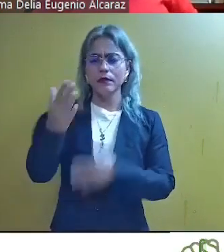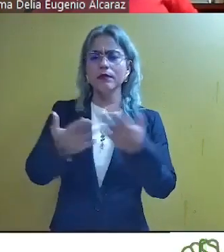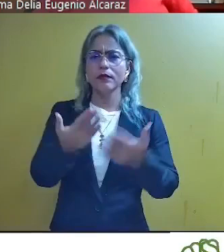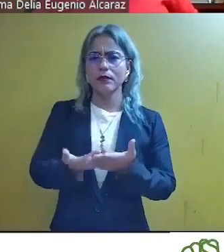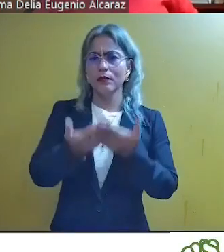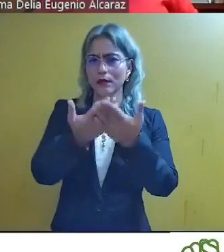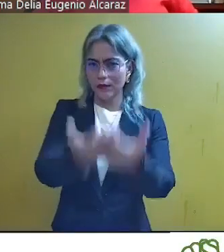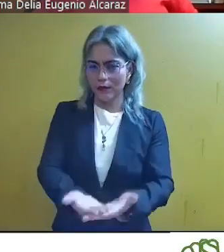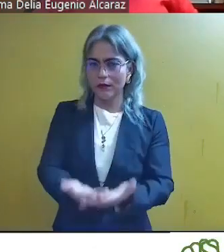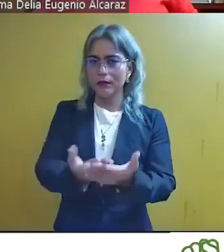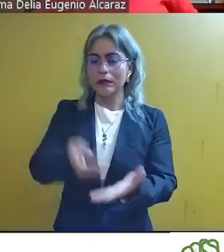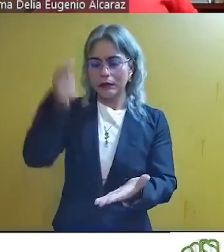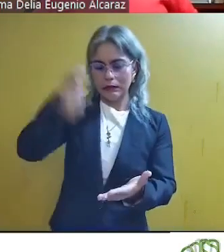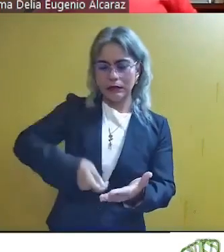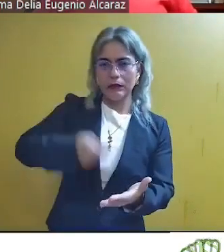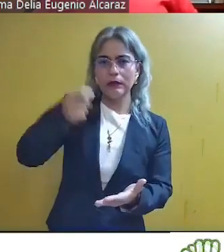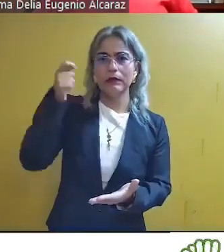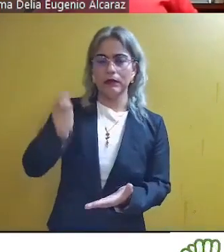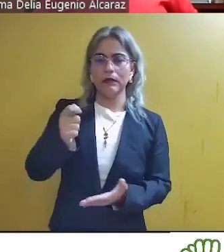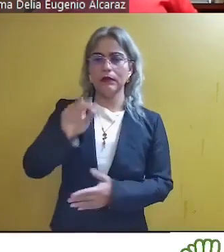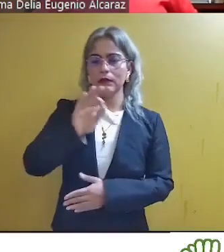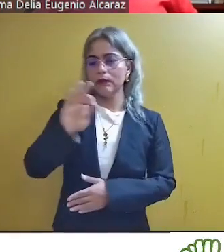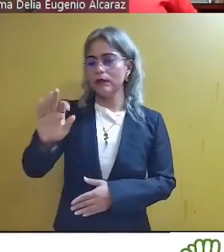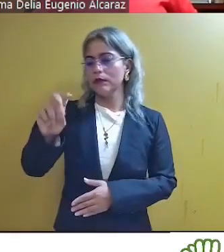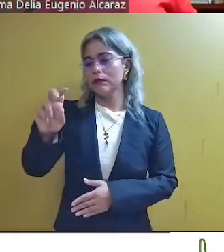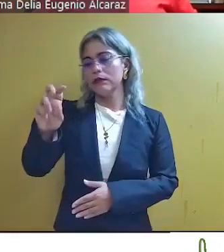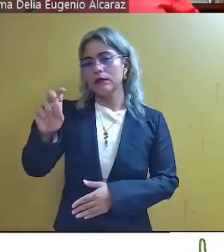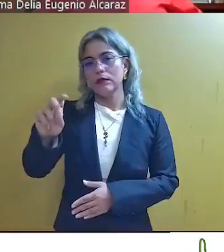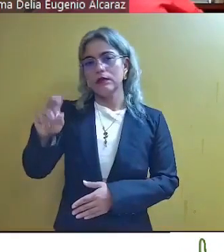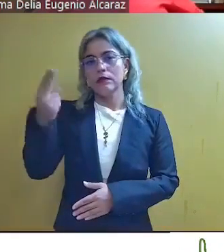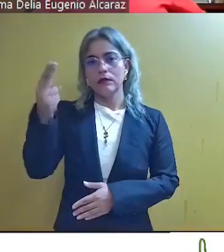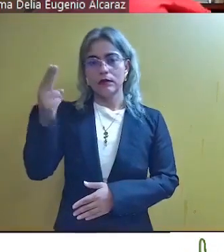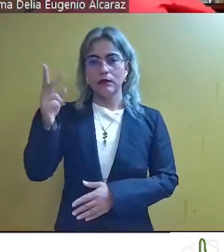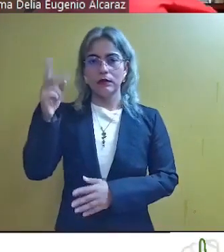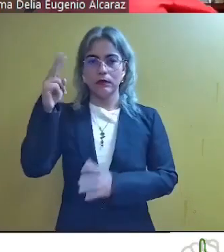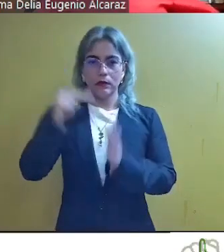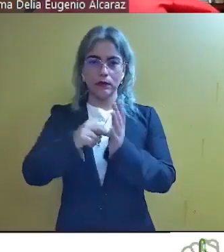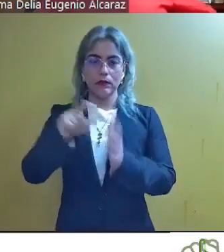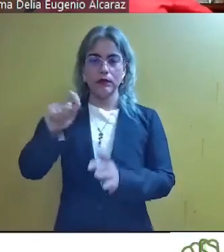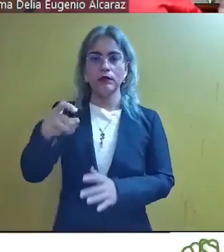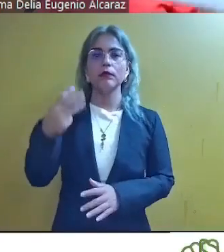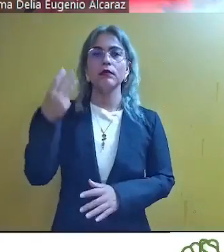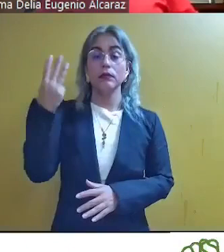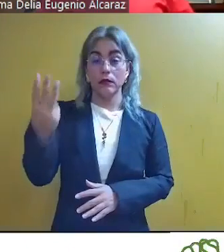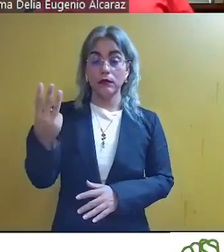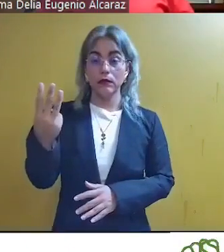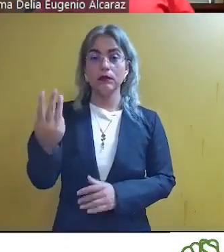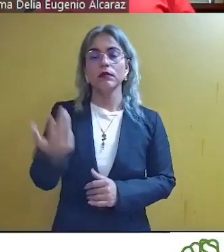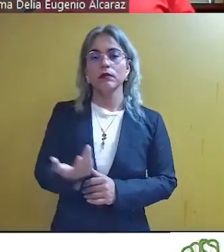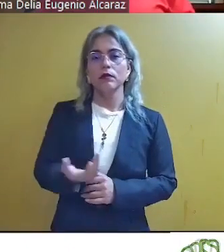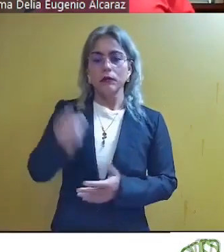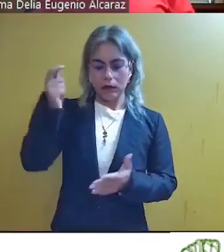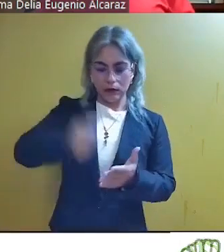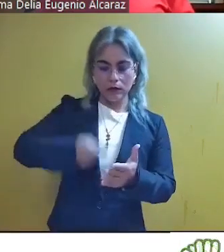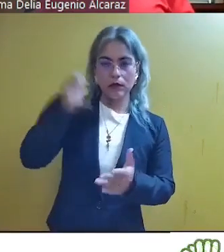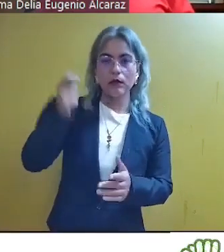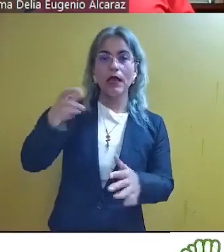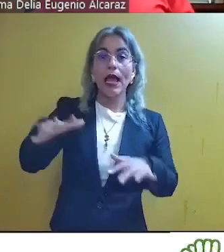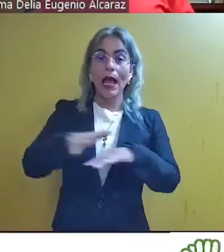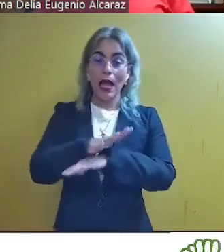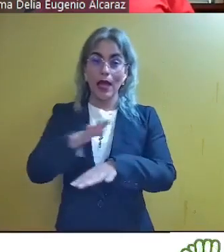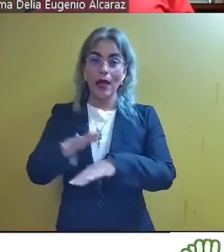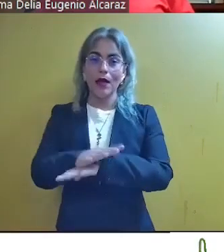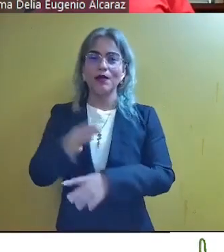sentencia emitida por la Sala Regional de fecha 30 de noviembre del 2023, en la cual ordenó modificar la sentencia emitida por este Tribunal